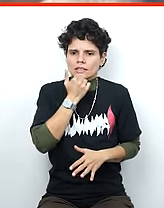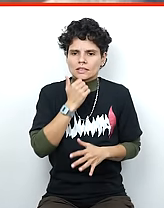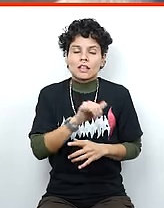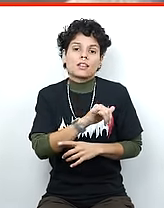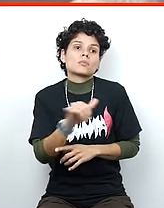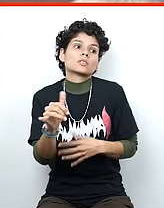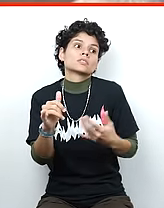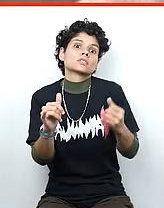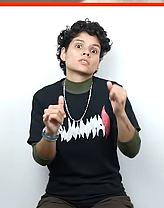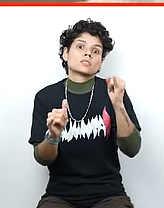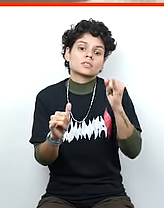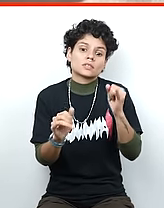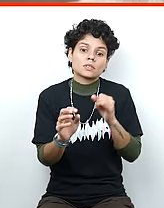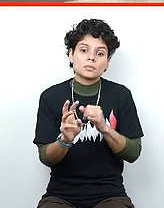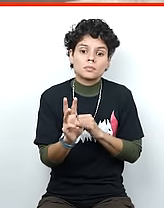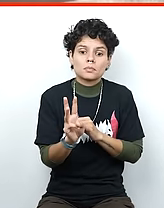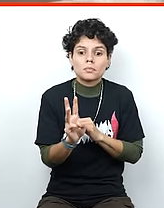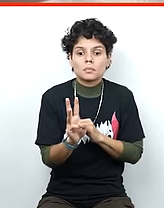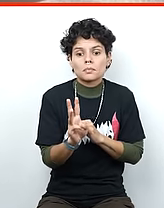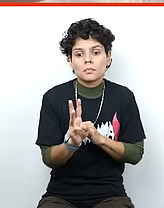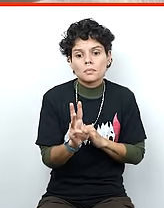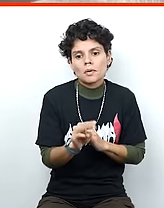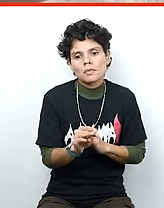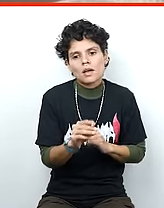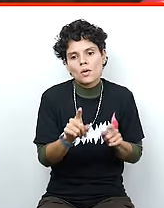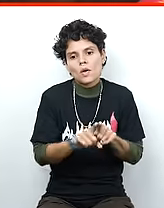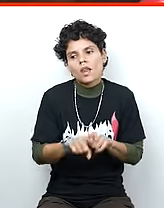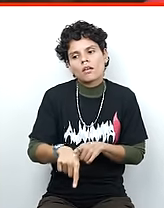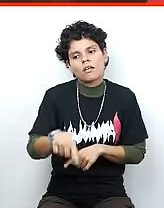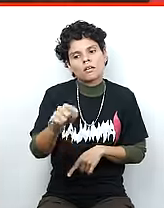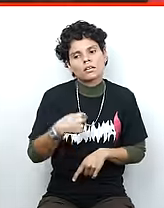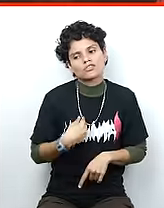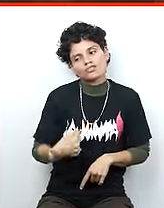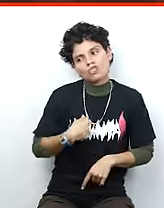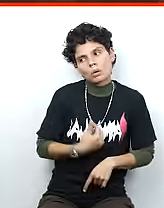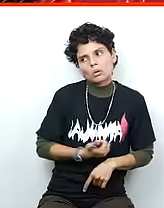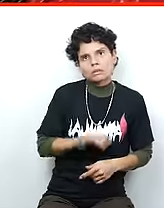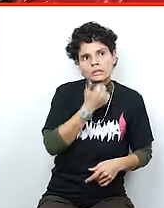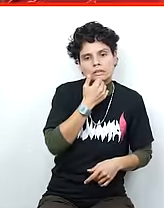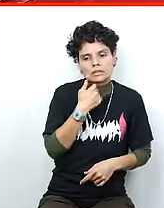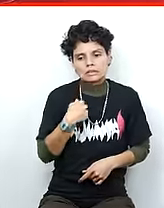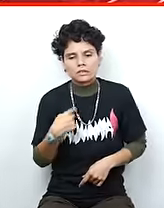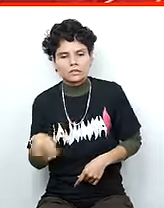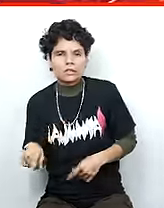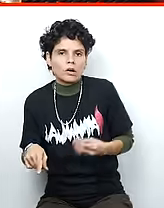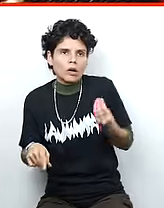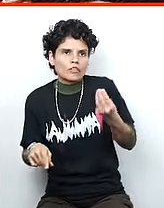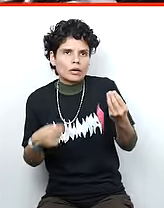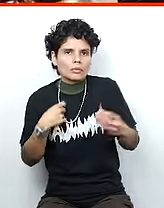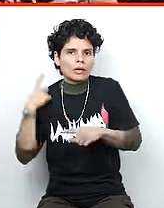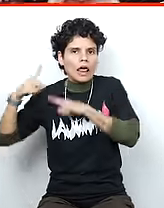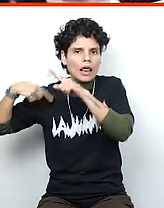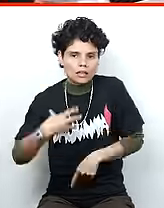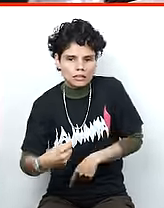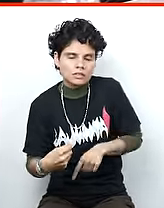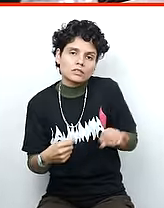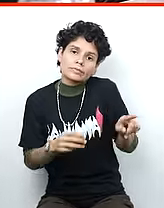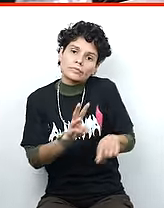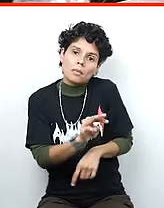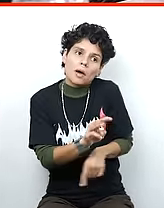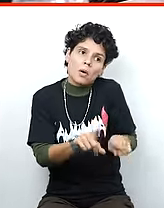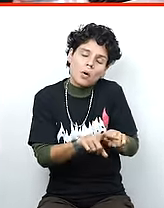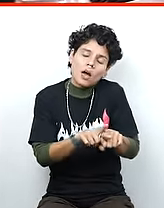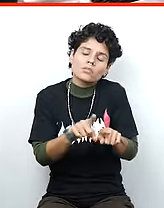después mi mamá igual como que ya fue como, ya, estos culos, este chicharra y chicharrita, como ya, y ya. Entonces como que una